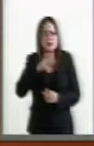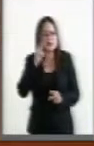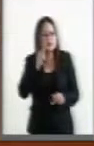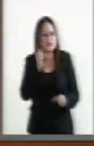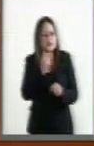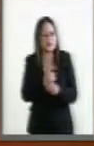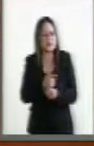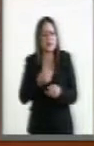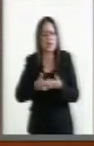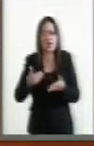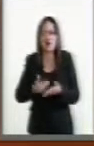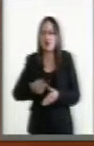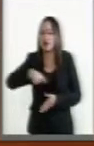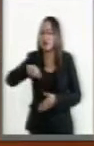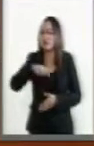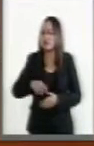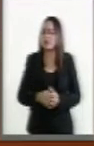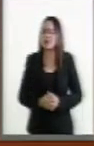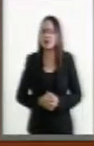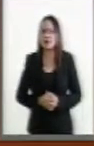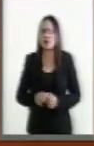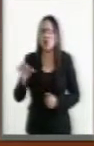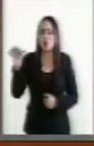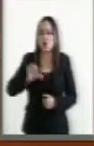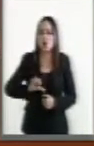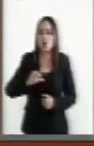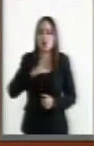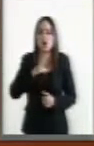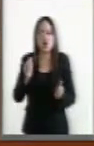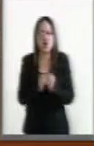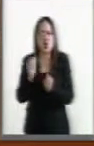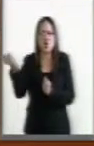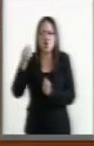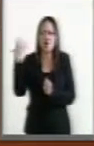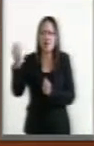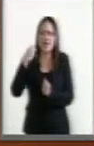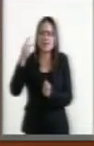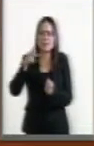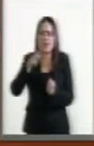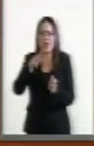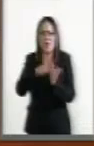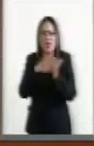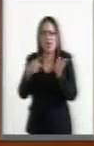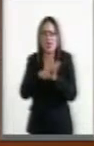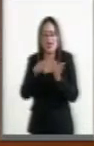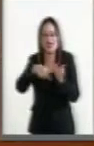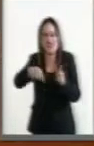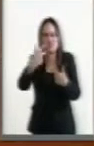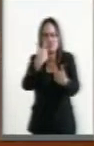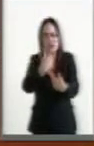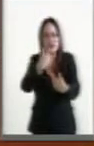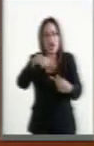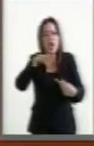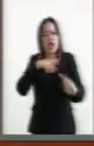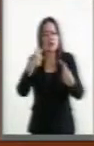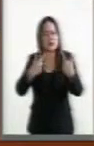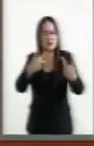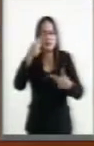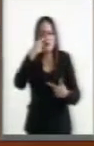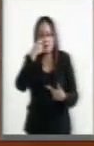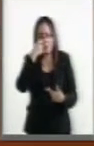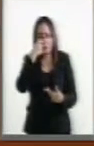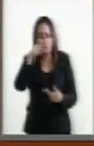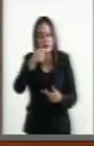precisamente, hablaba en rueda de prensa sobre una niña de